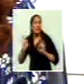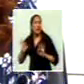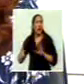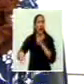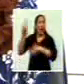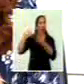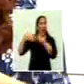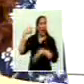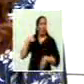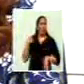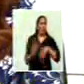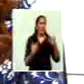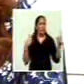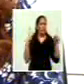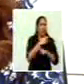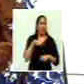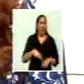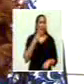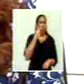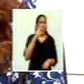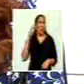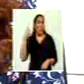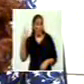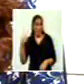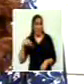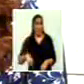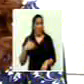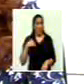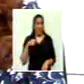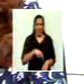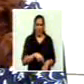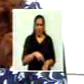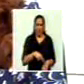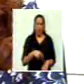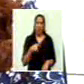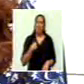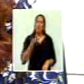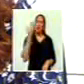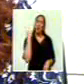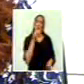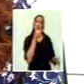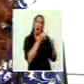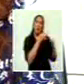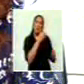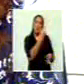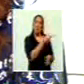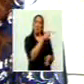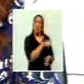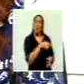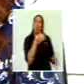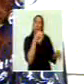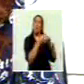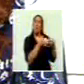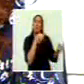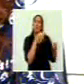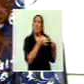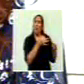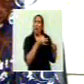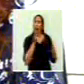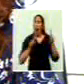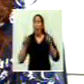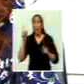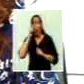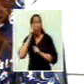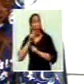2001. Y charlando el otro día con alguien yo le decía que tal vez algunos se sorprendan, porque claro, yo pensaba,